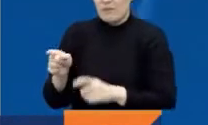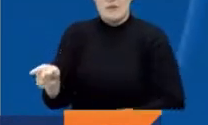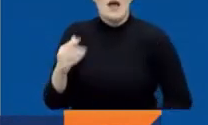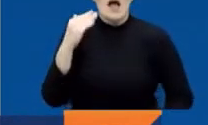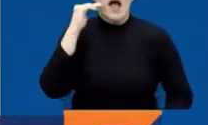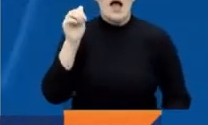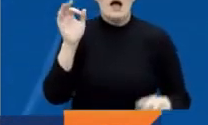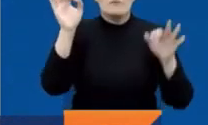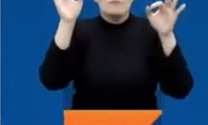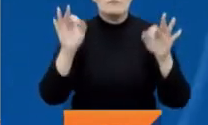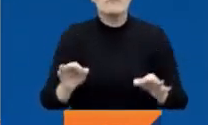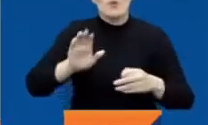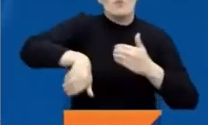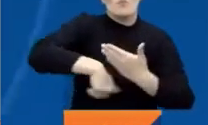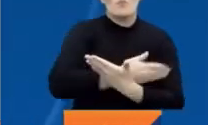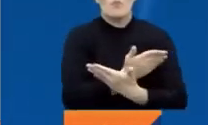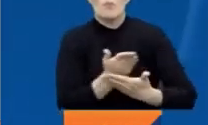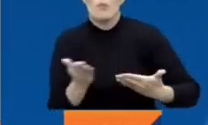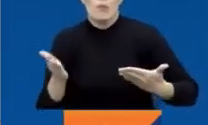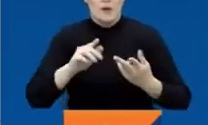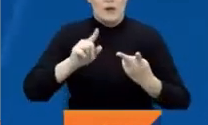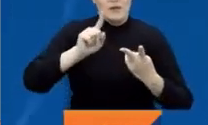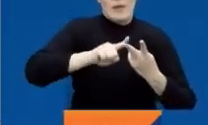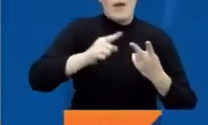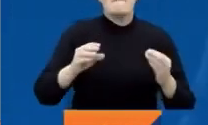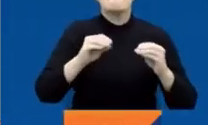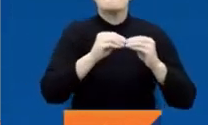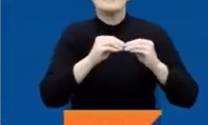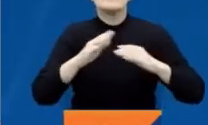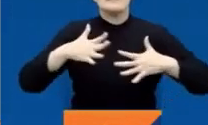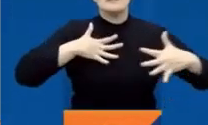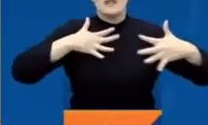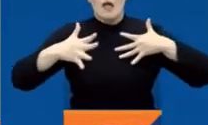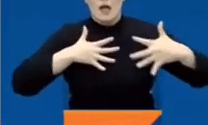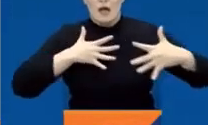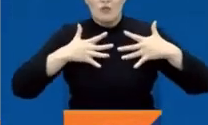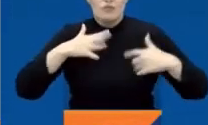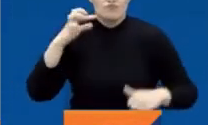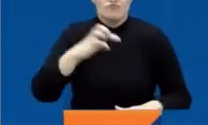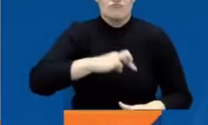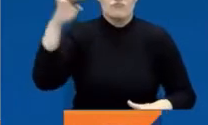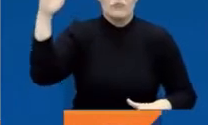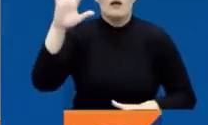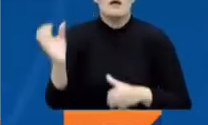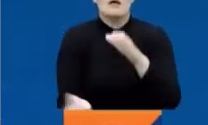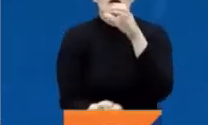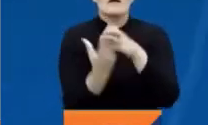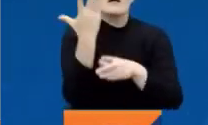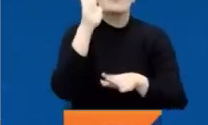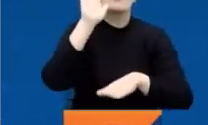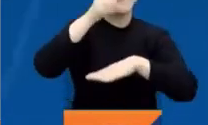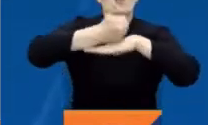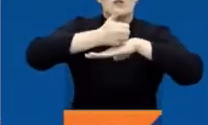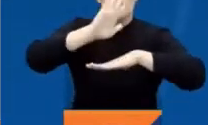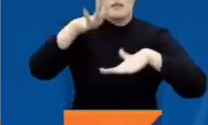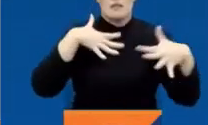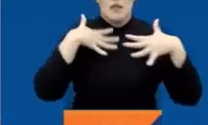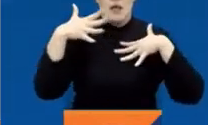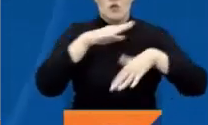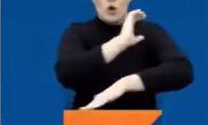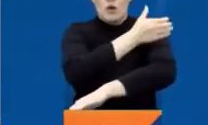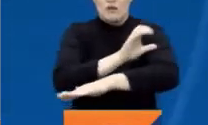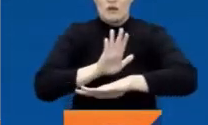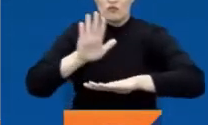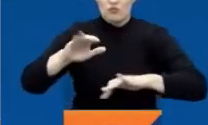dramaturga, poeta, directora y actriz reconocida por fundar el Teatro La Candelaria en Bogotá. También es la actual directora